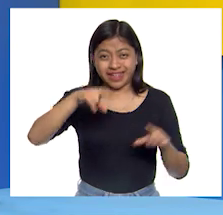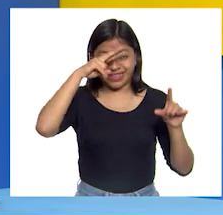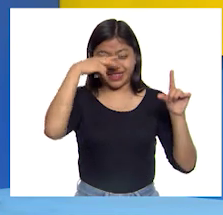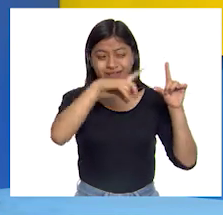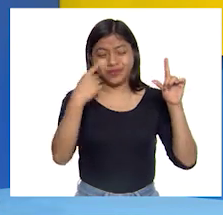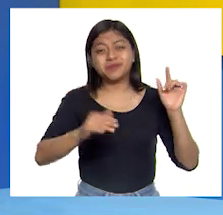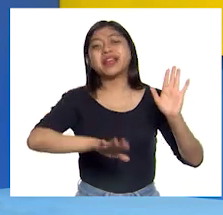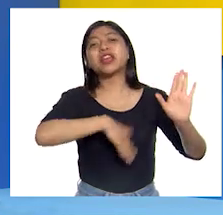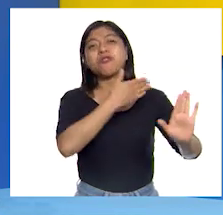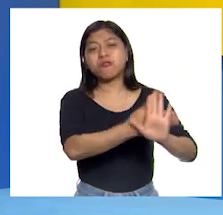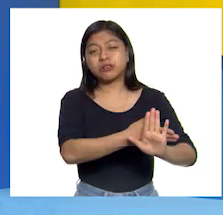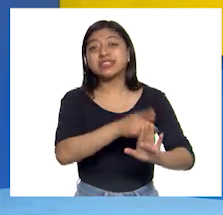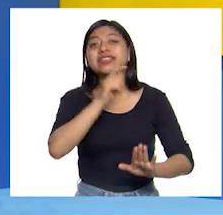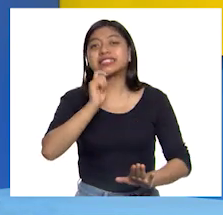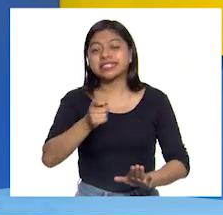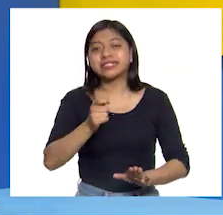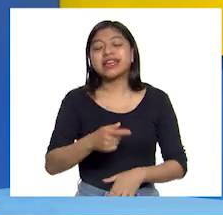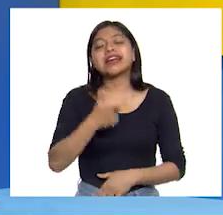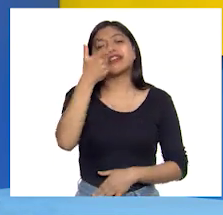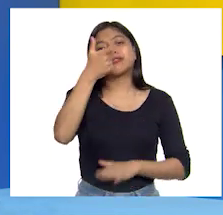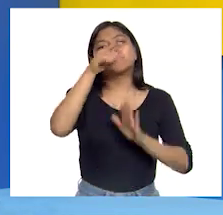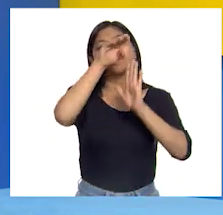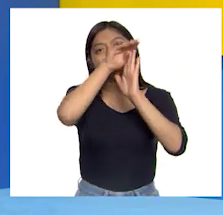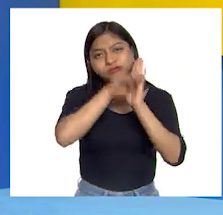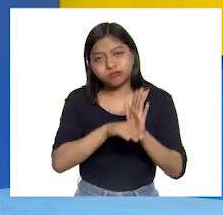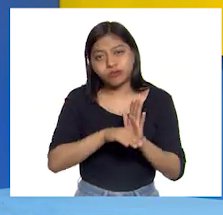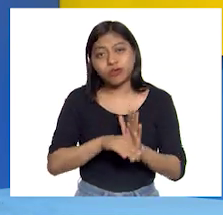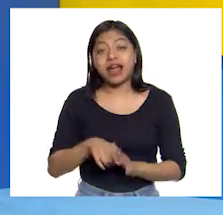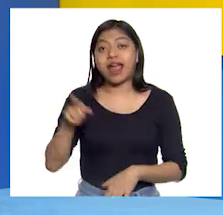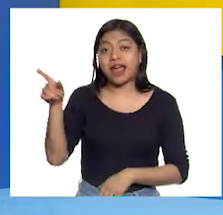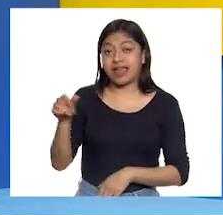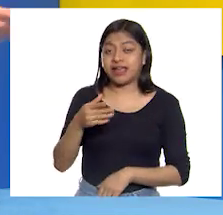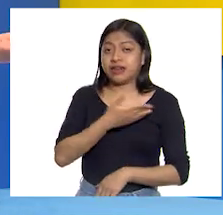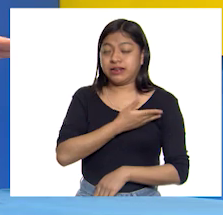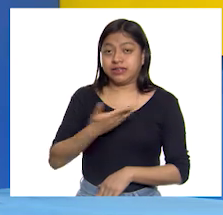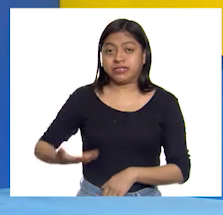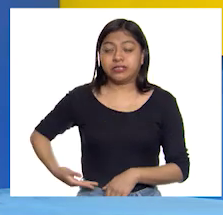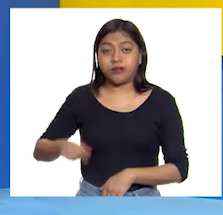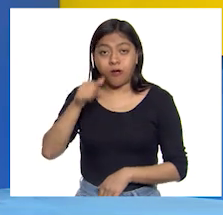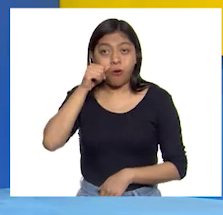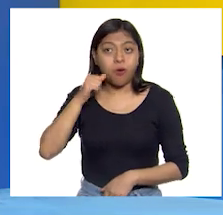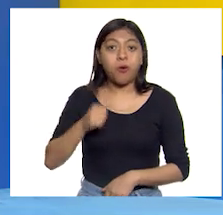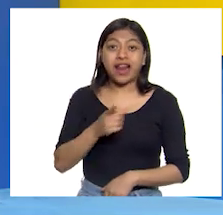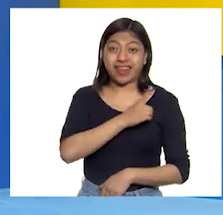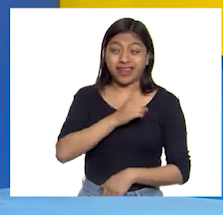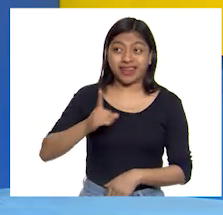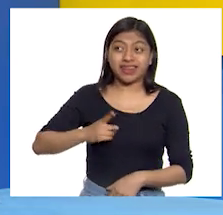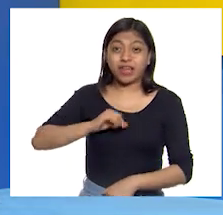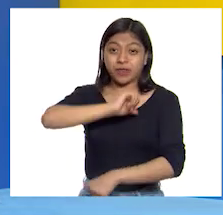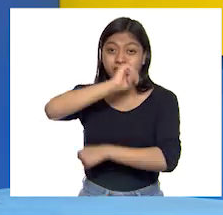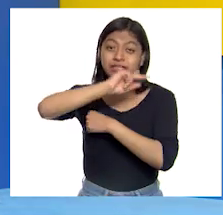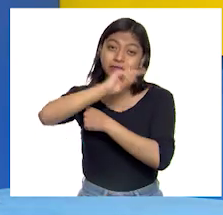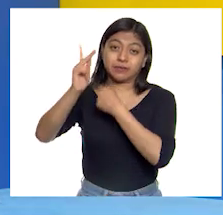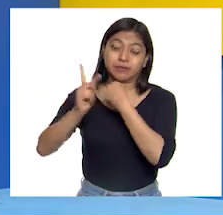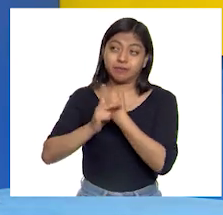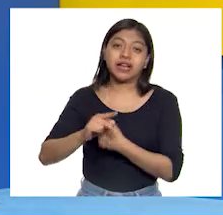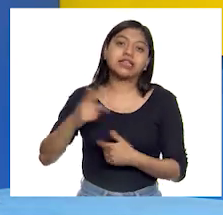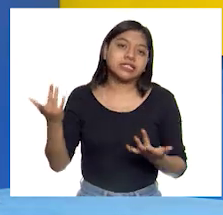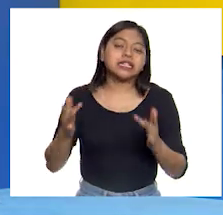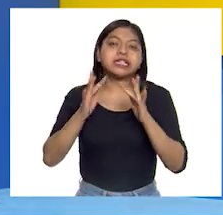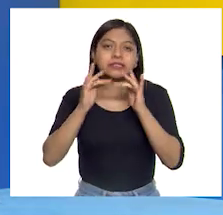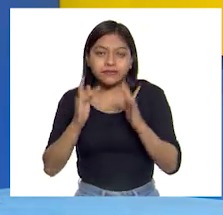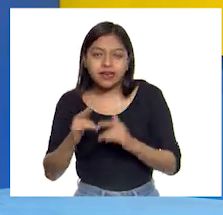Y una de ellas fue la crisis económica que orilló al presidente Juárez a suspender el pago de las deudas contraídas con países como